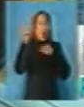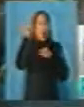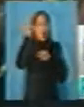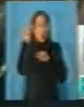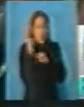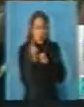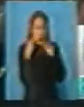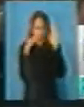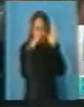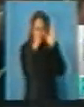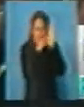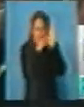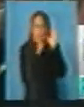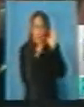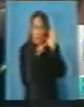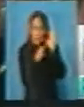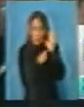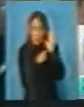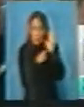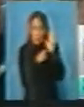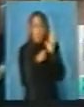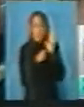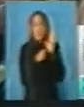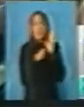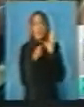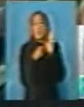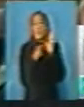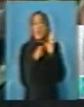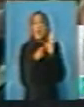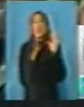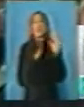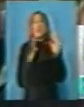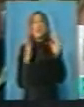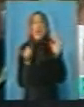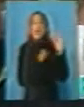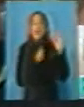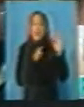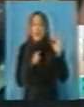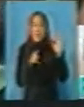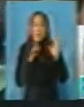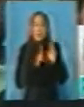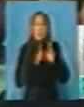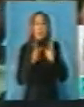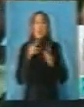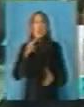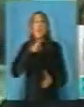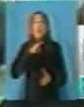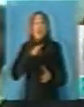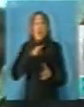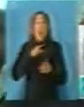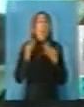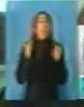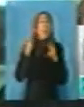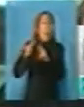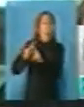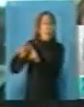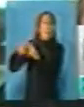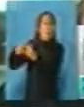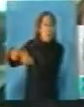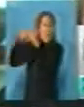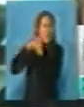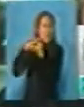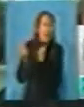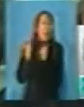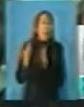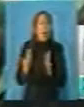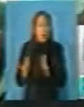inciso 2, que es donde la provincia puede solicitar empréstito, pero que los mismos van a